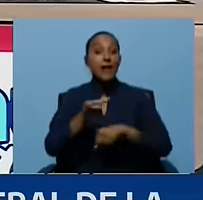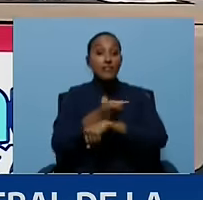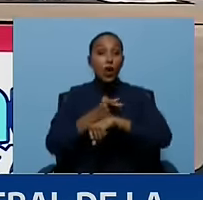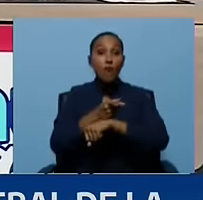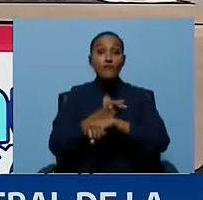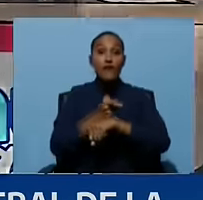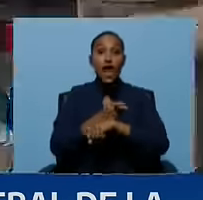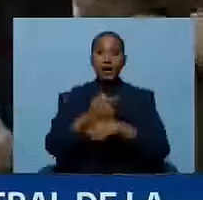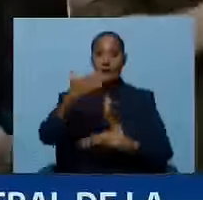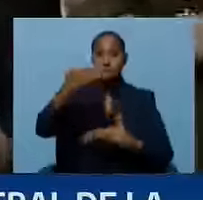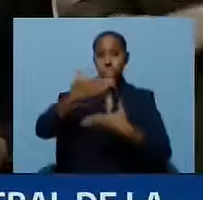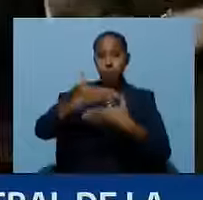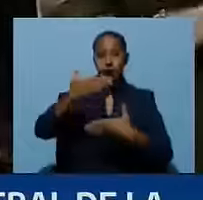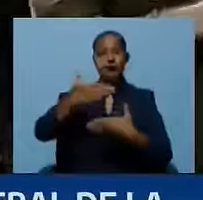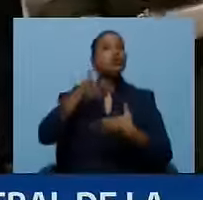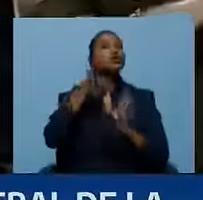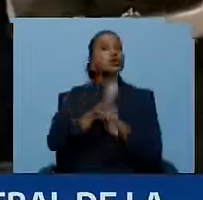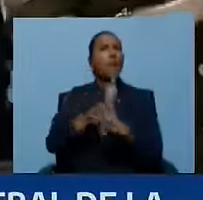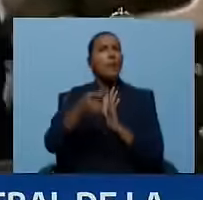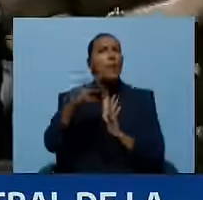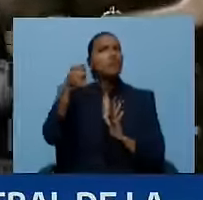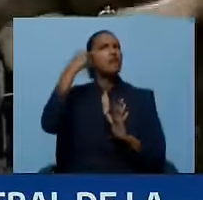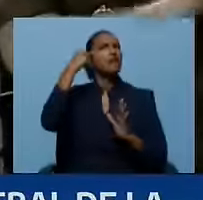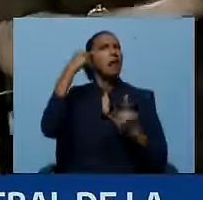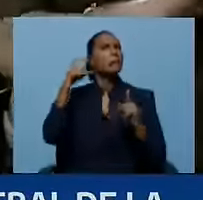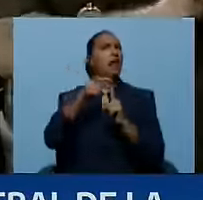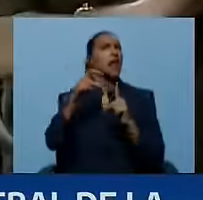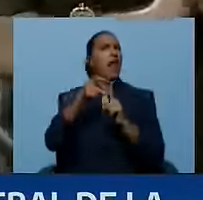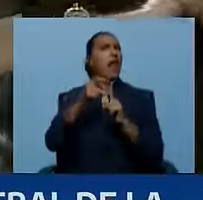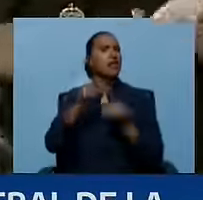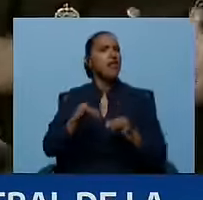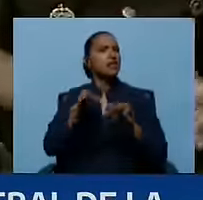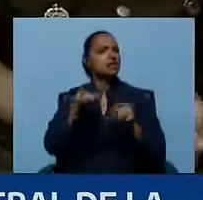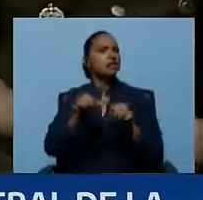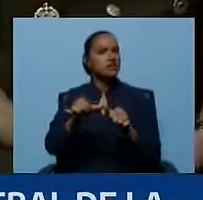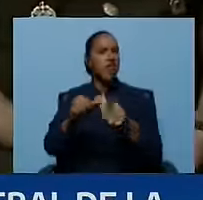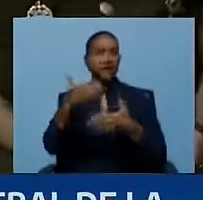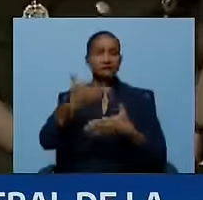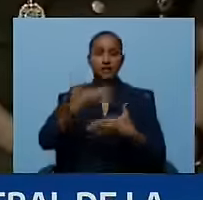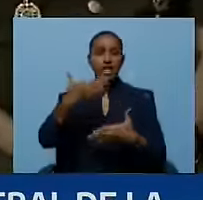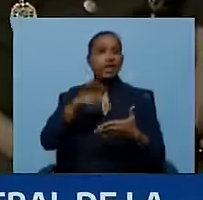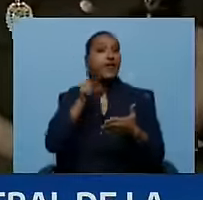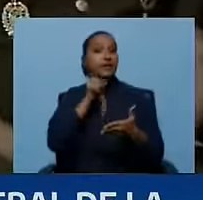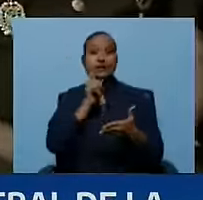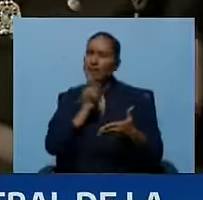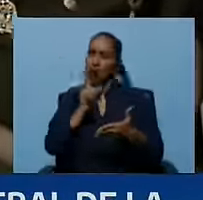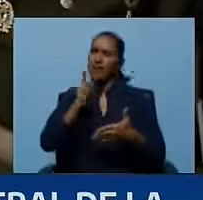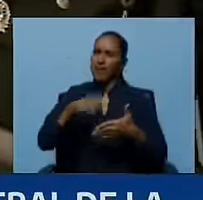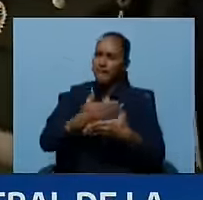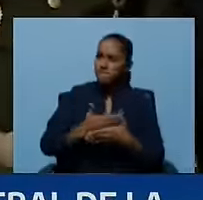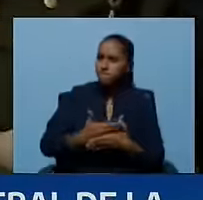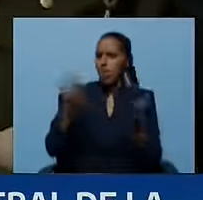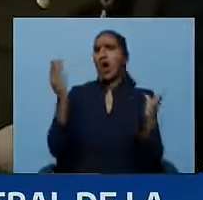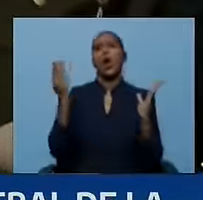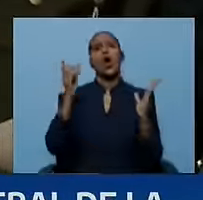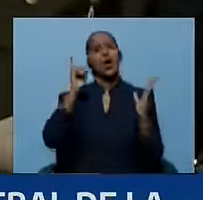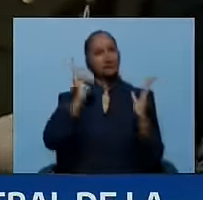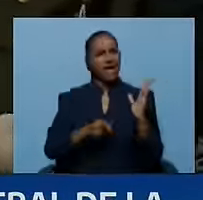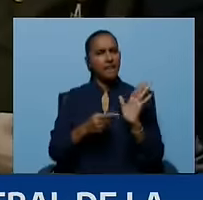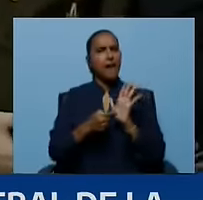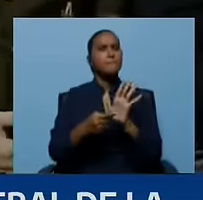con el concepto de gobierno aéreo, protocolar, superficial. Ya basta de la